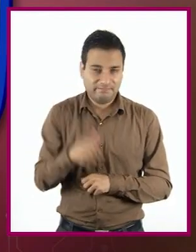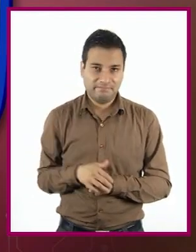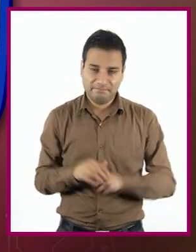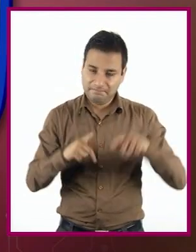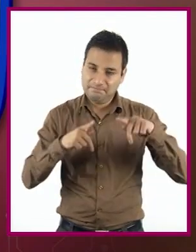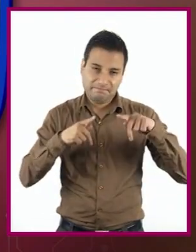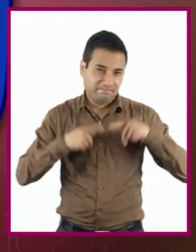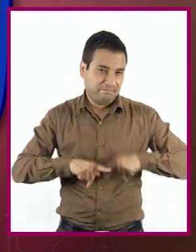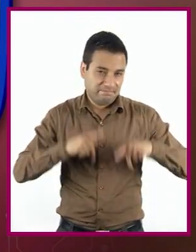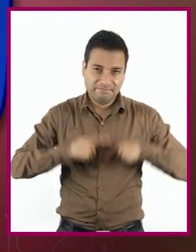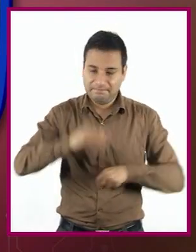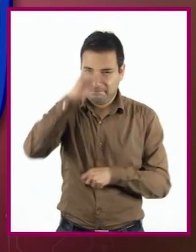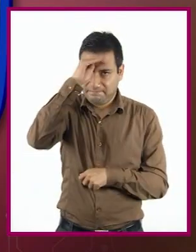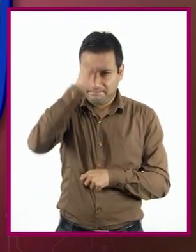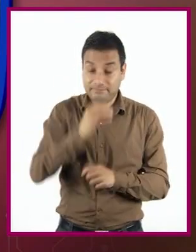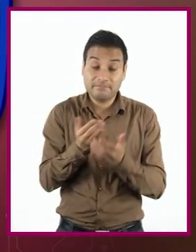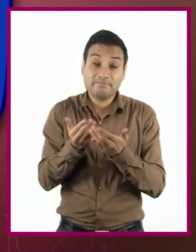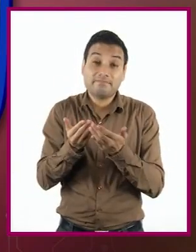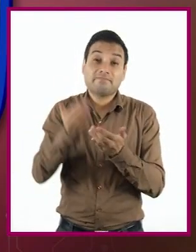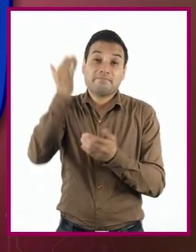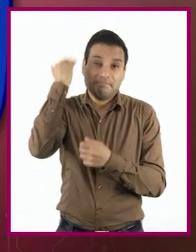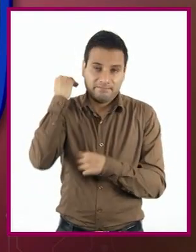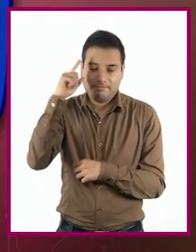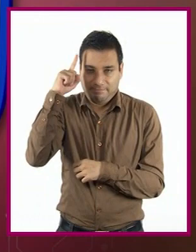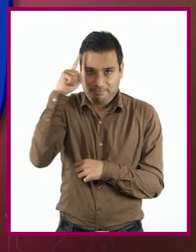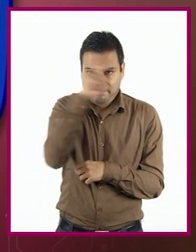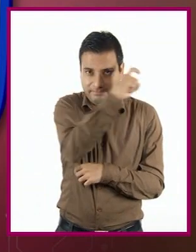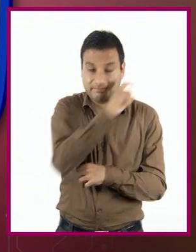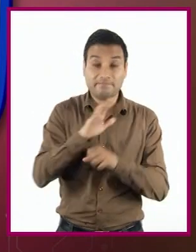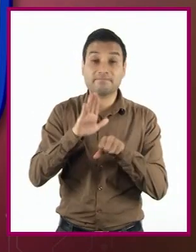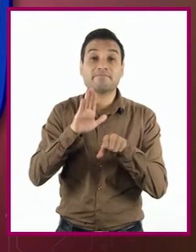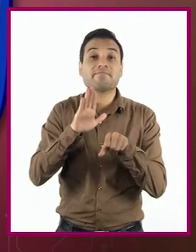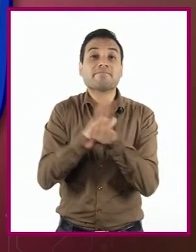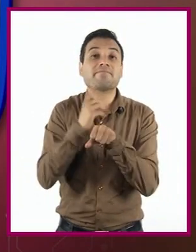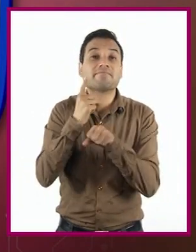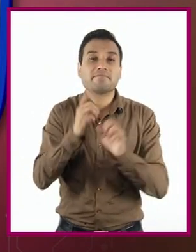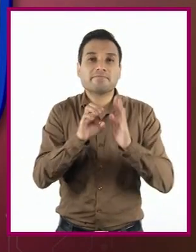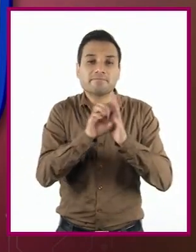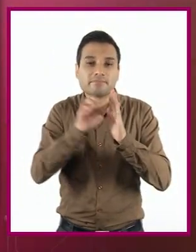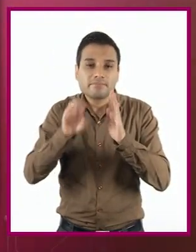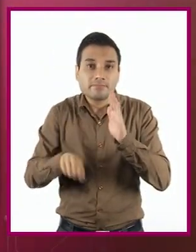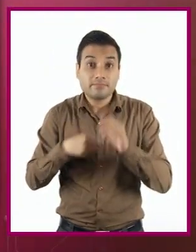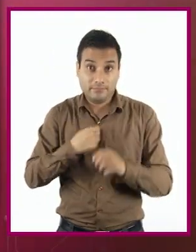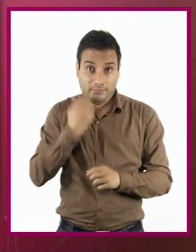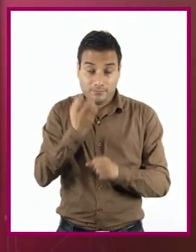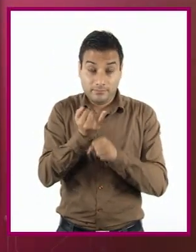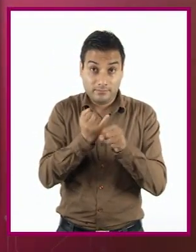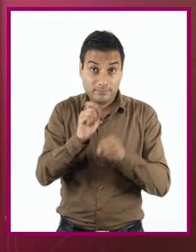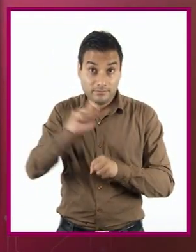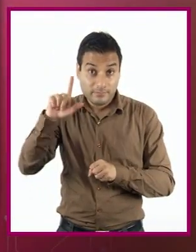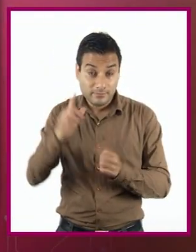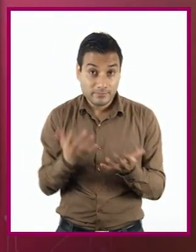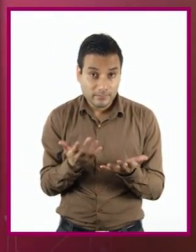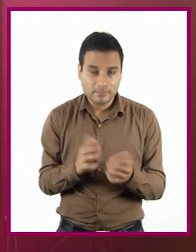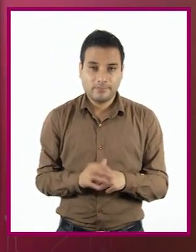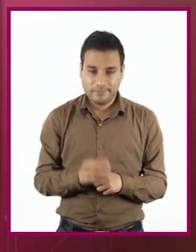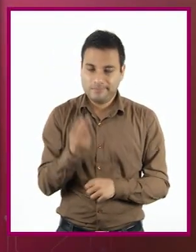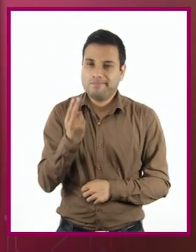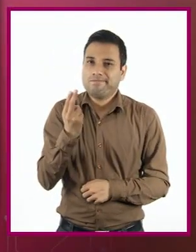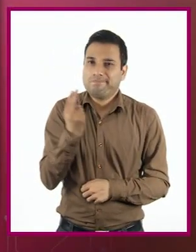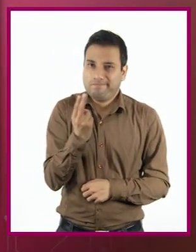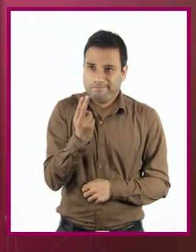saber, ¿no? Antes era difícil porque por ejemplo, para ser investigador, a lo mejor se necesita